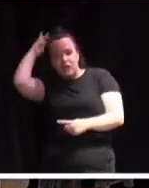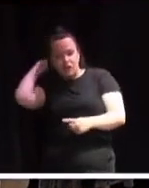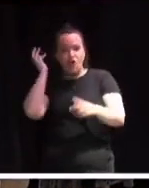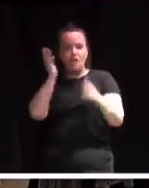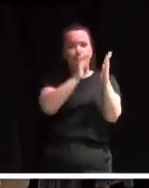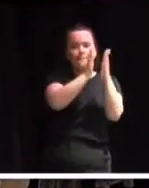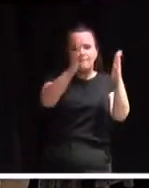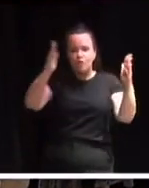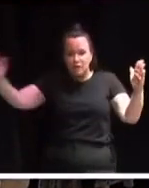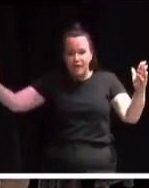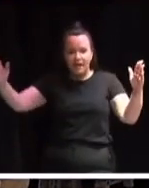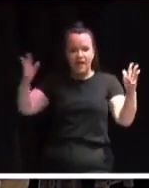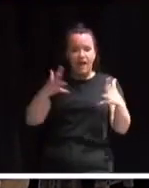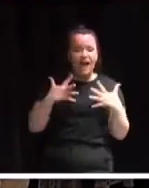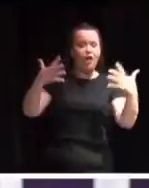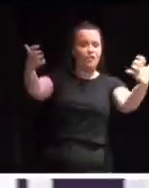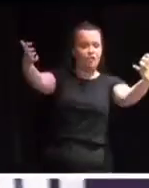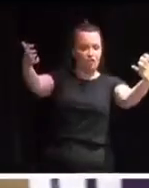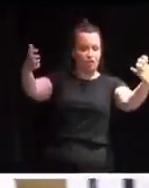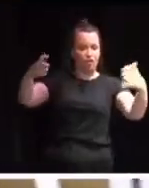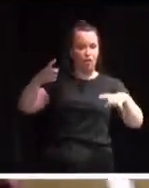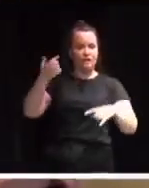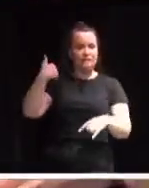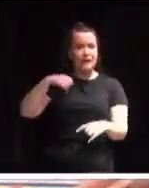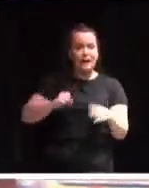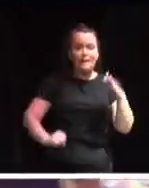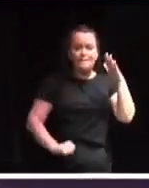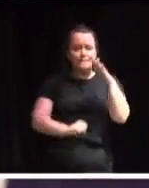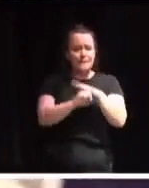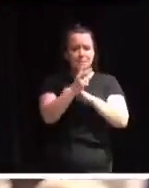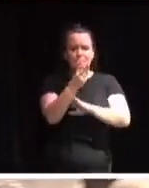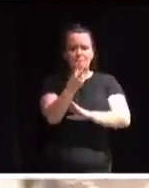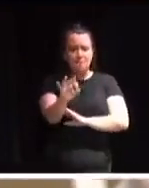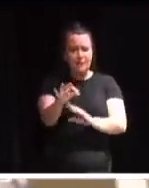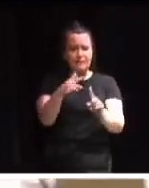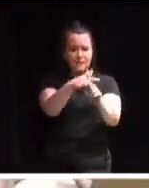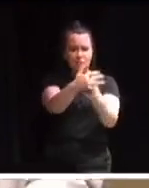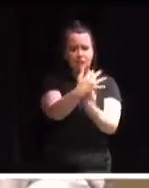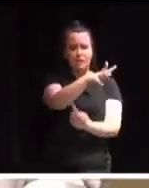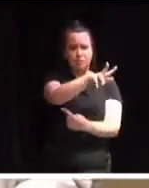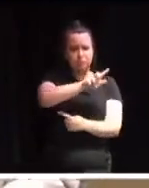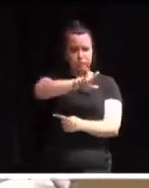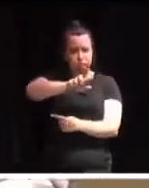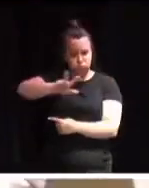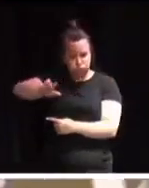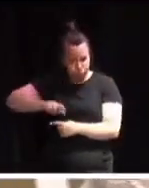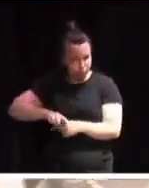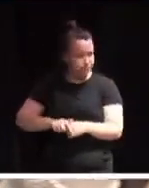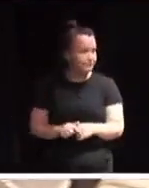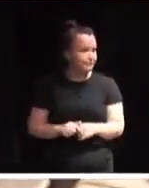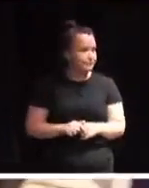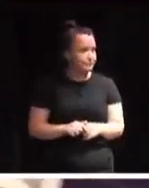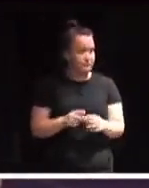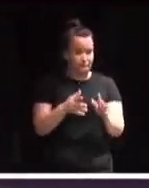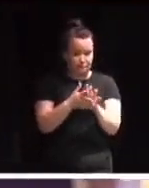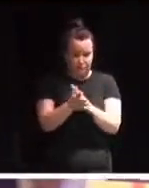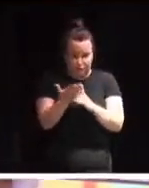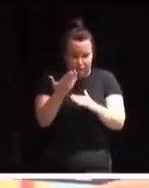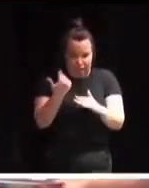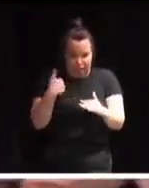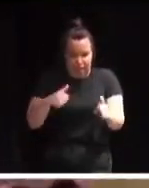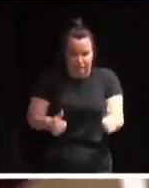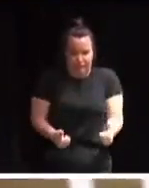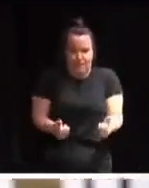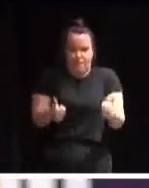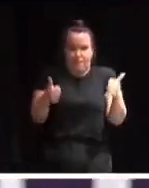auditorio ya ni me acuerdo más de 20 casos de Macro corrupción y ya un récord incontable el